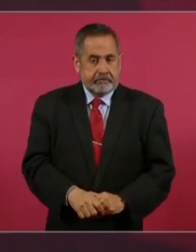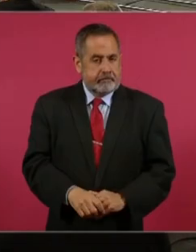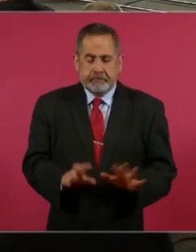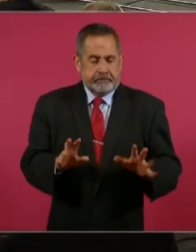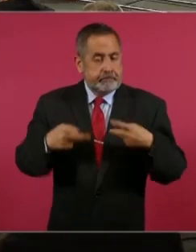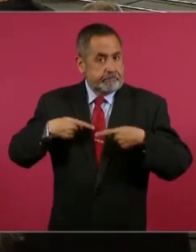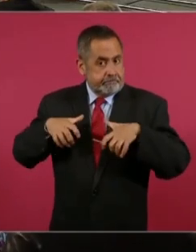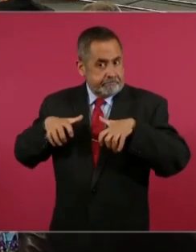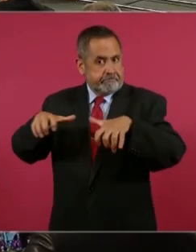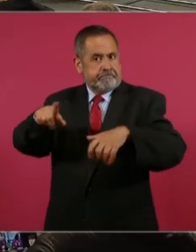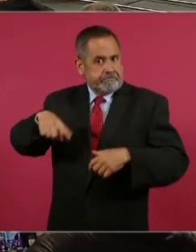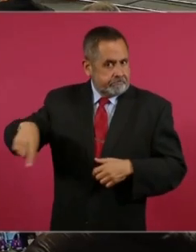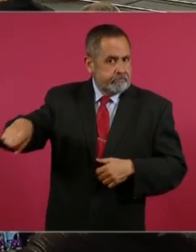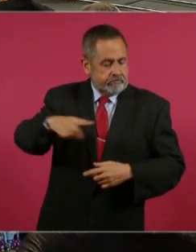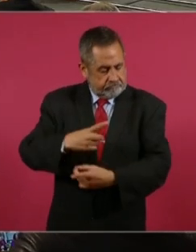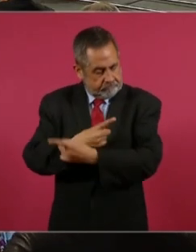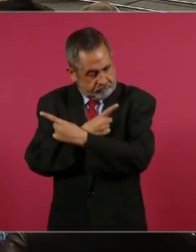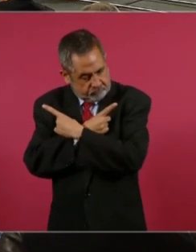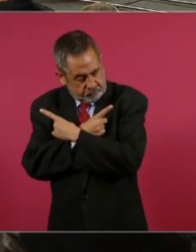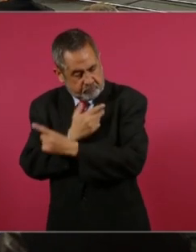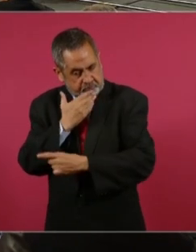Nuestro pueblo es muy respetuoso.